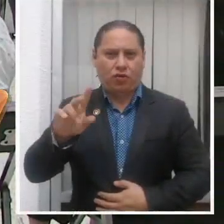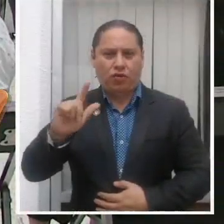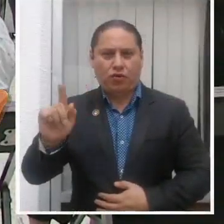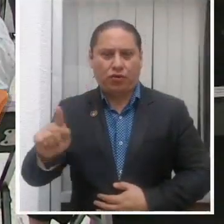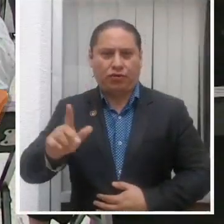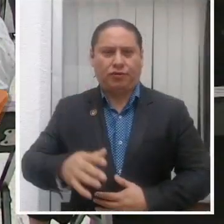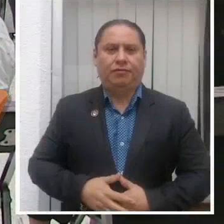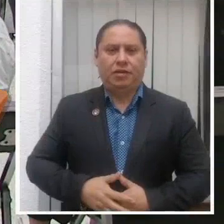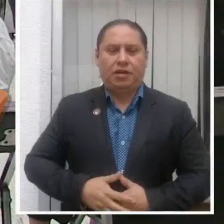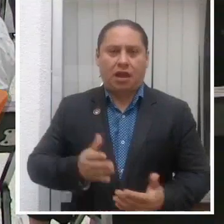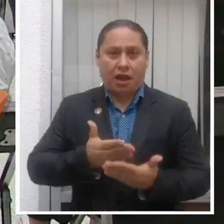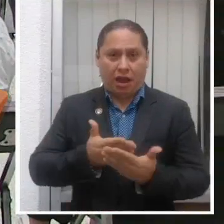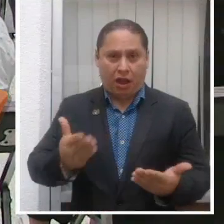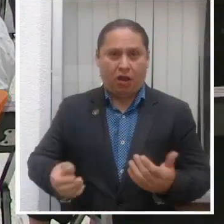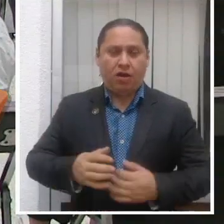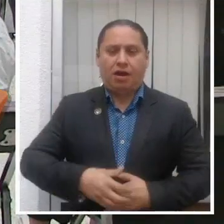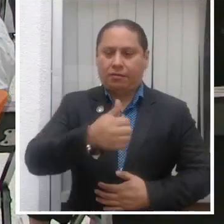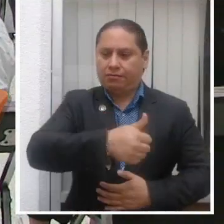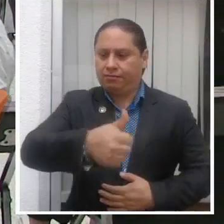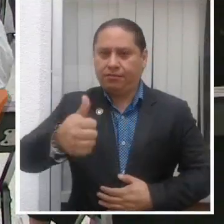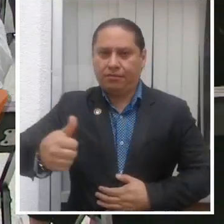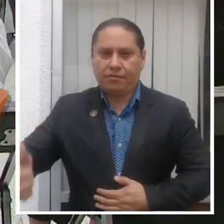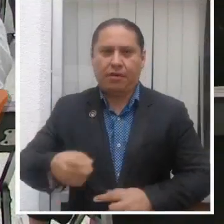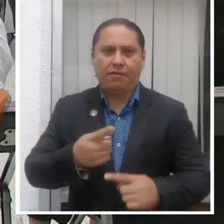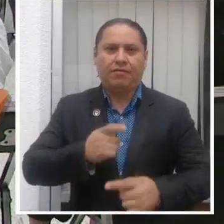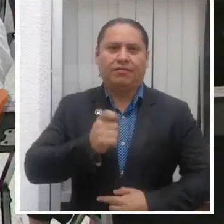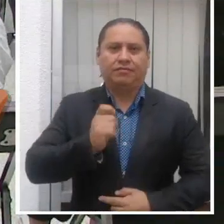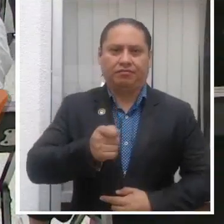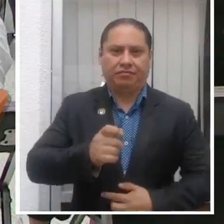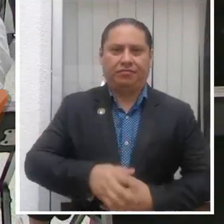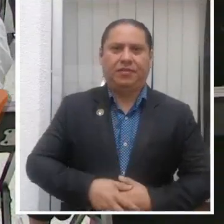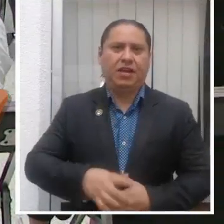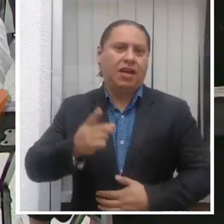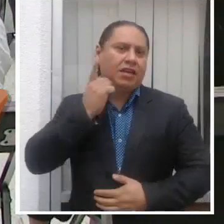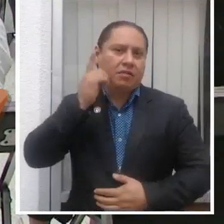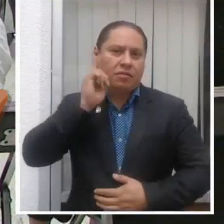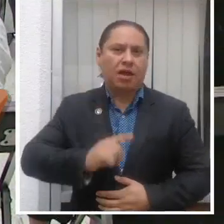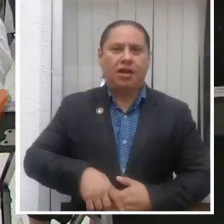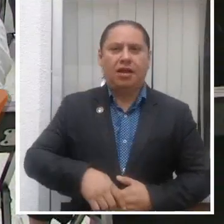Diputada Rocío Guadalupe Cervantes Cancino.